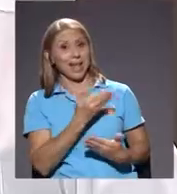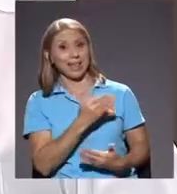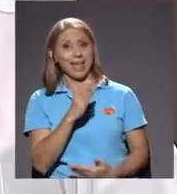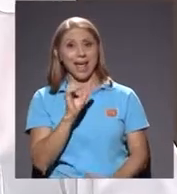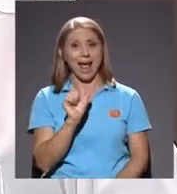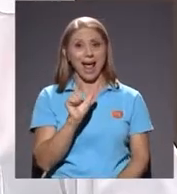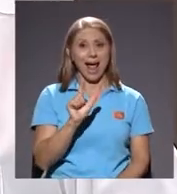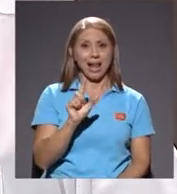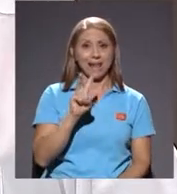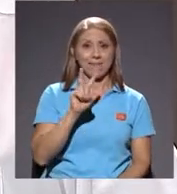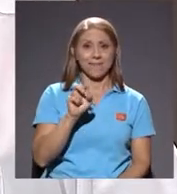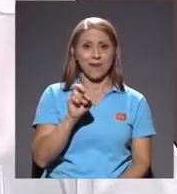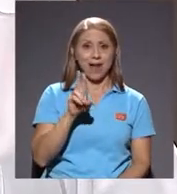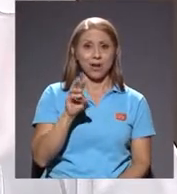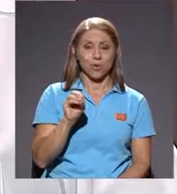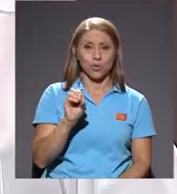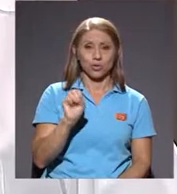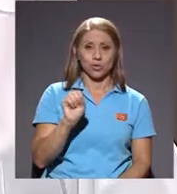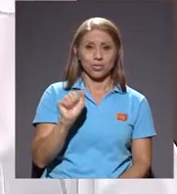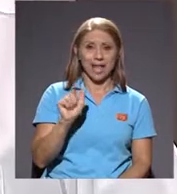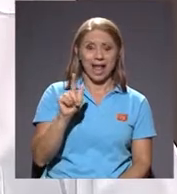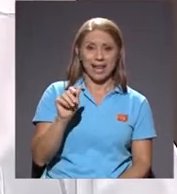es una pretensión